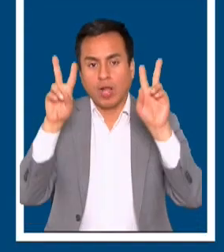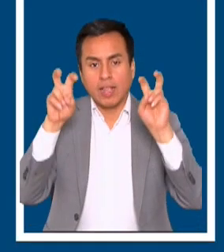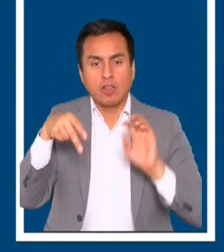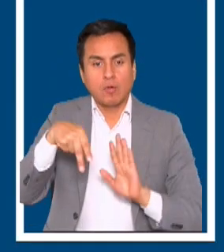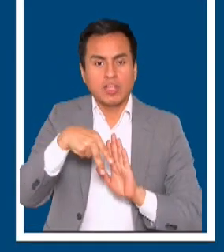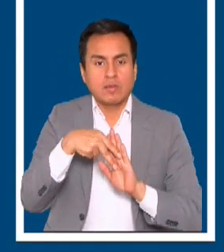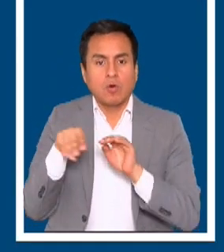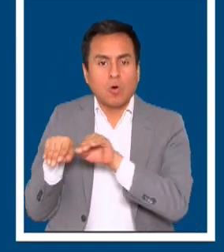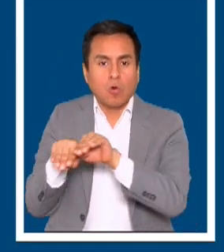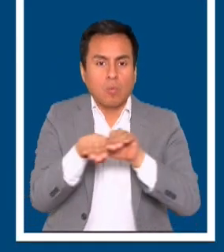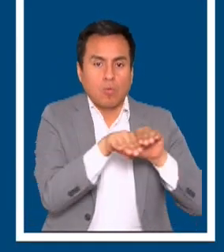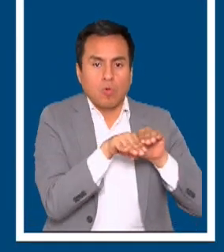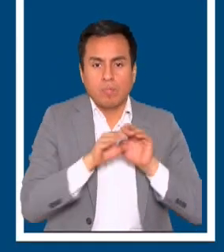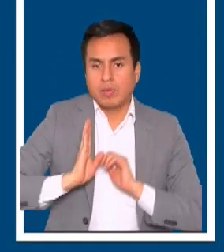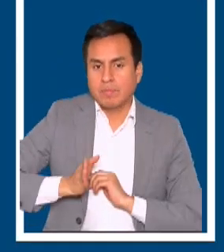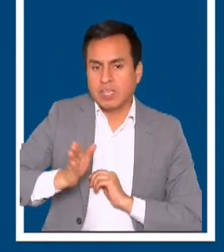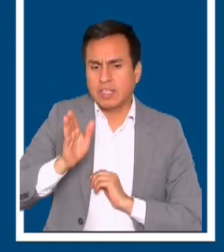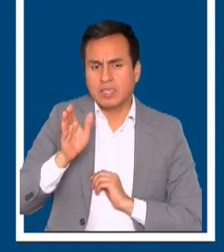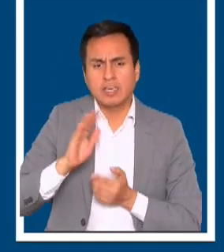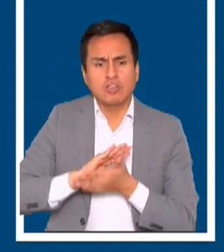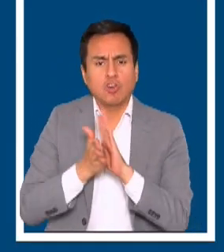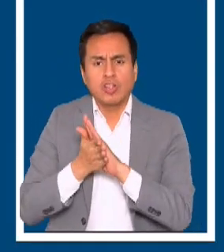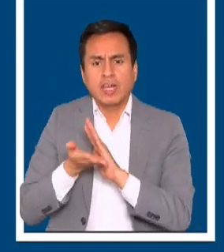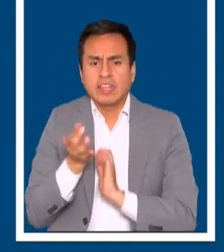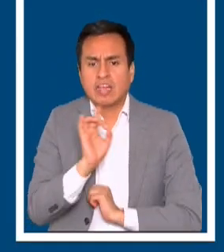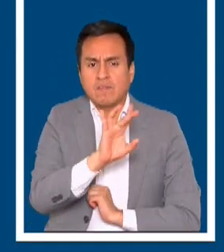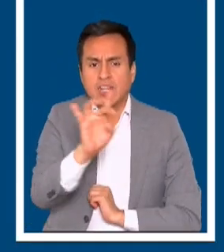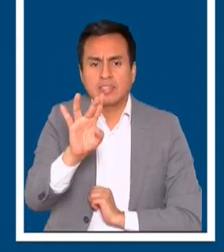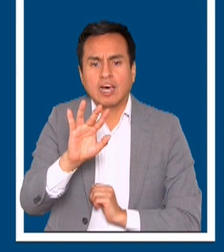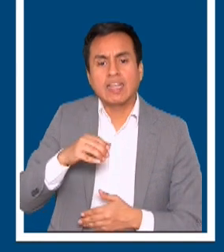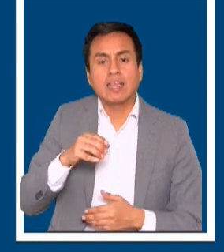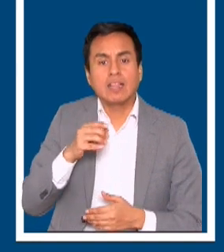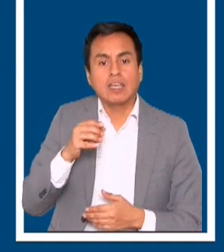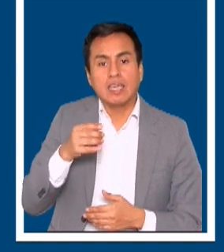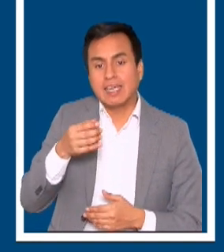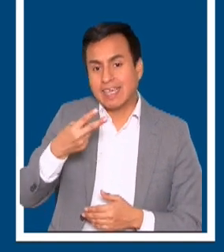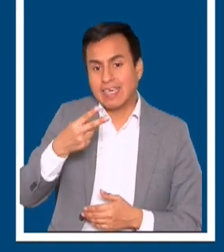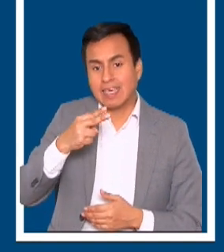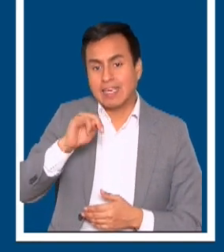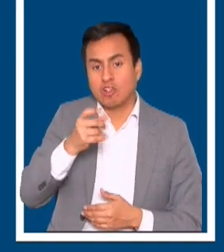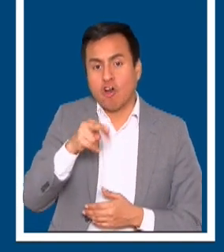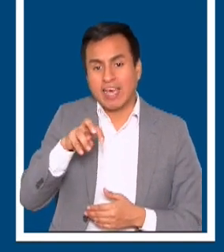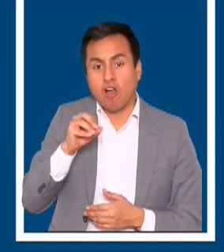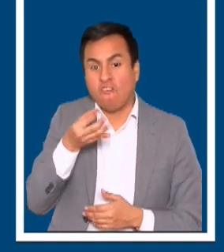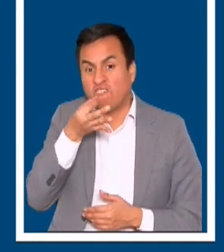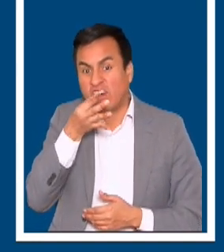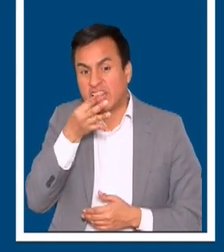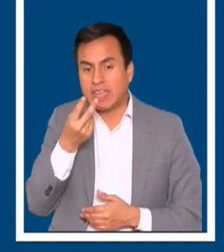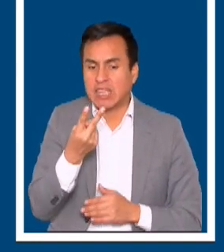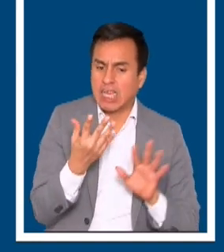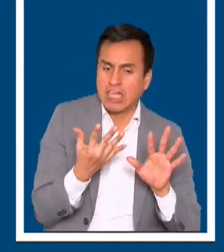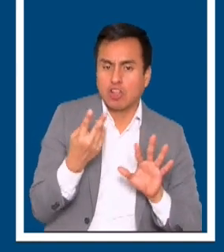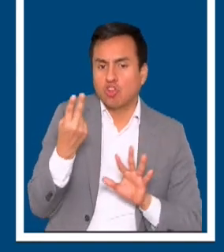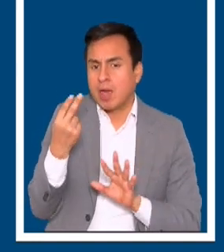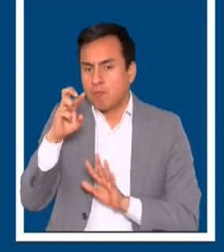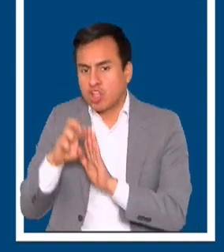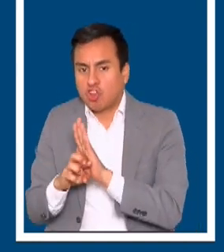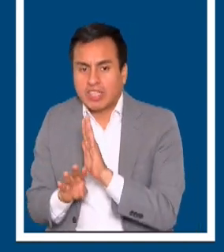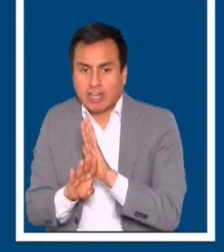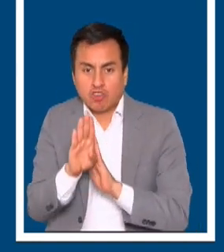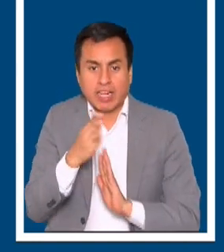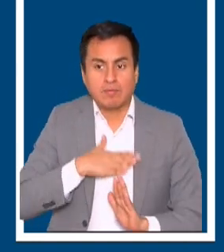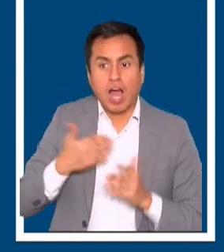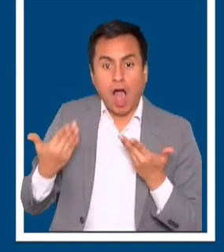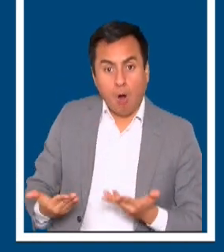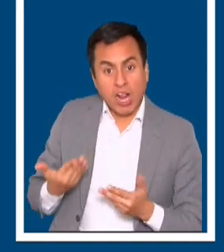mejorando la eficiencia de la fiscalización y del cumplimiento de las obligaciones tributarias así como una reforma de la tributación a la renta